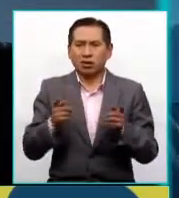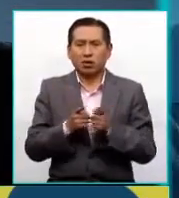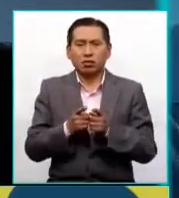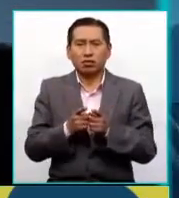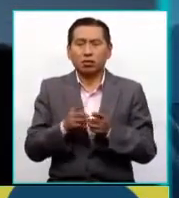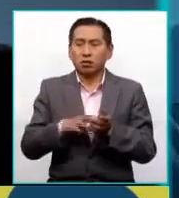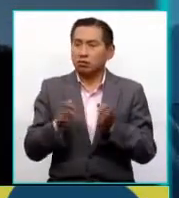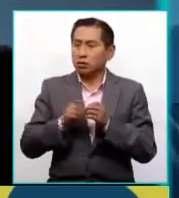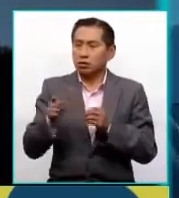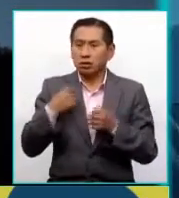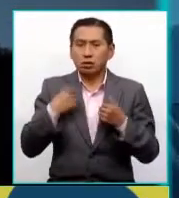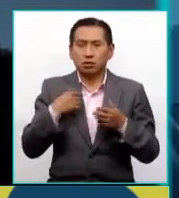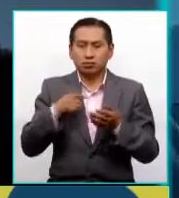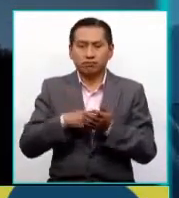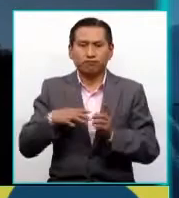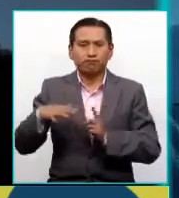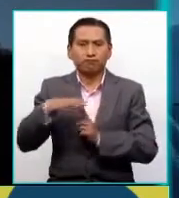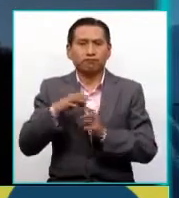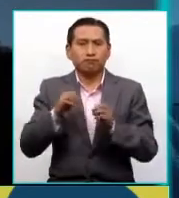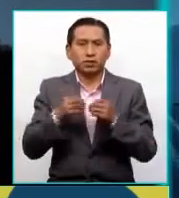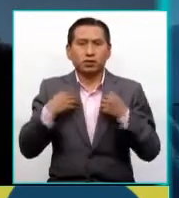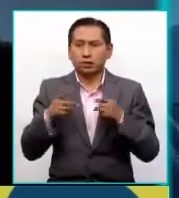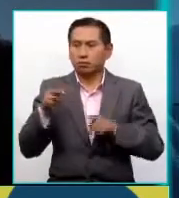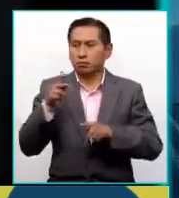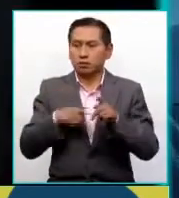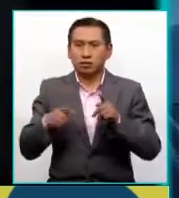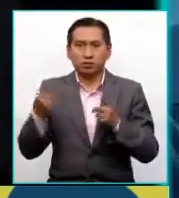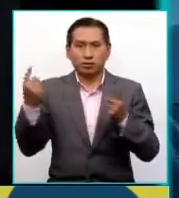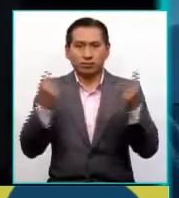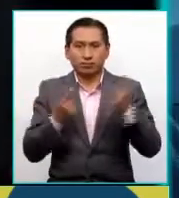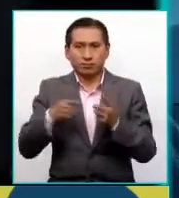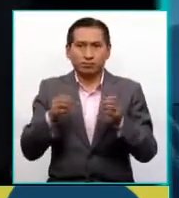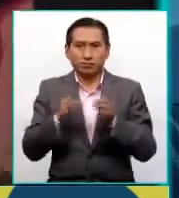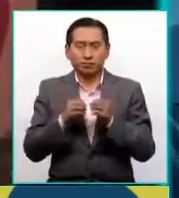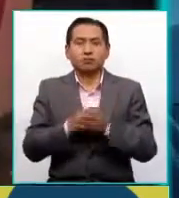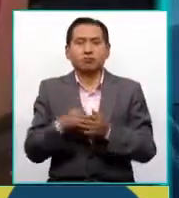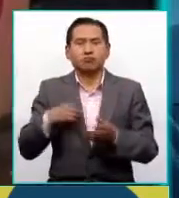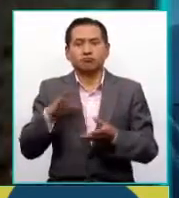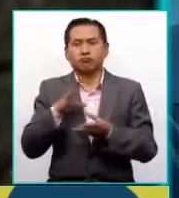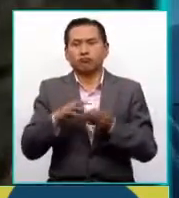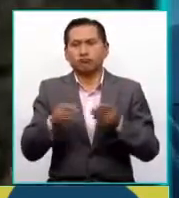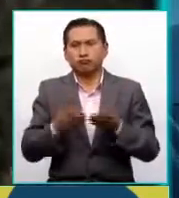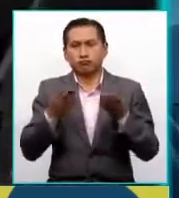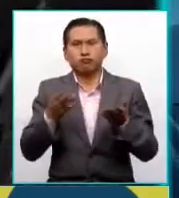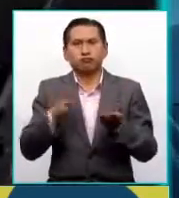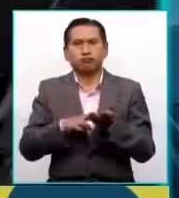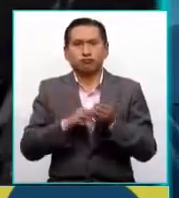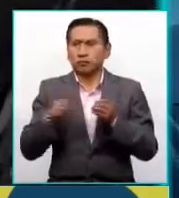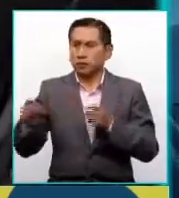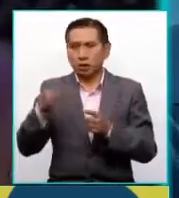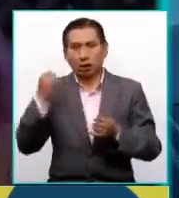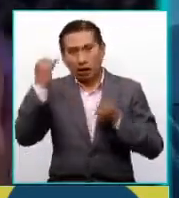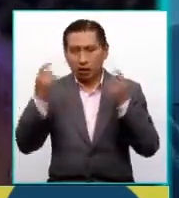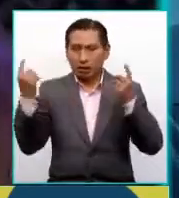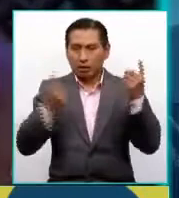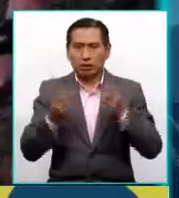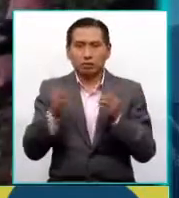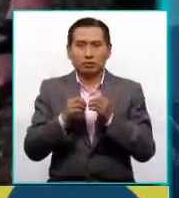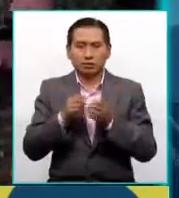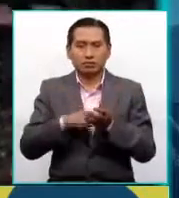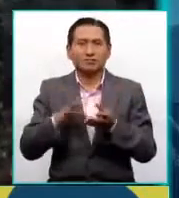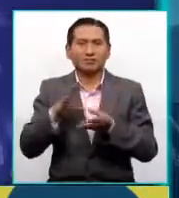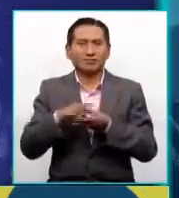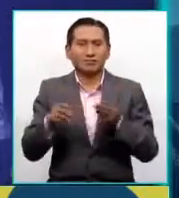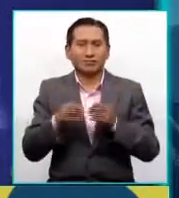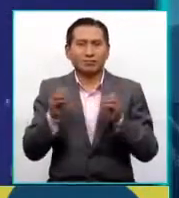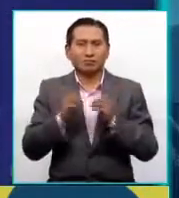sino que todo esto tiene un contexto, tienen personajes. Entonces, yo les cuento la historia a ellos y ellos se meten en la historia y